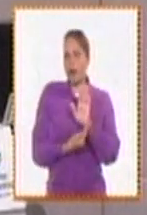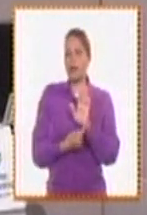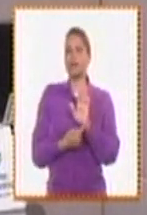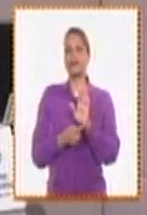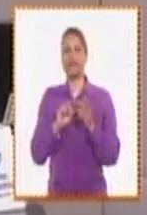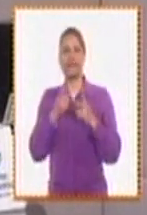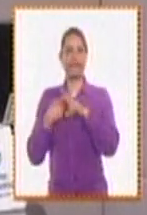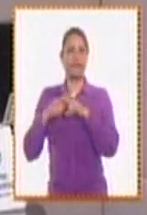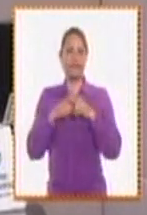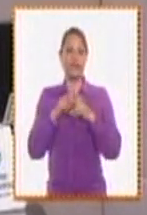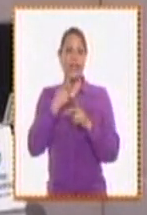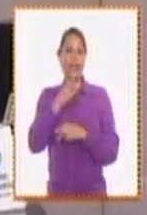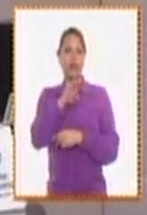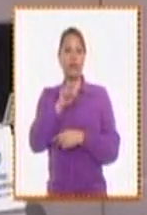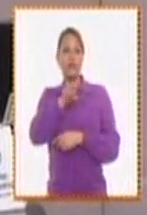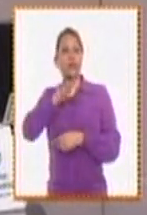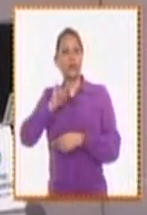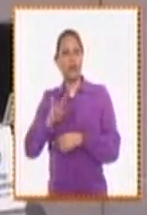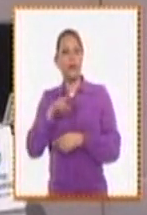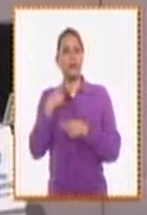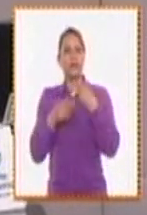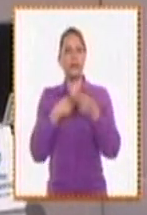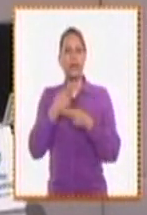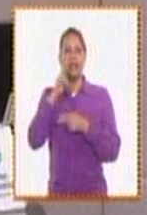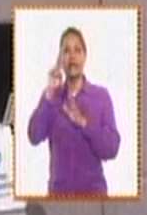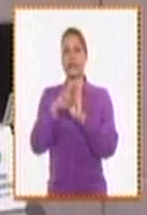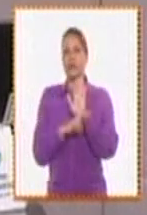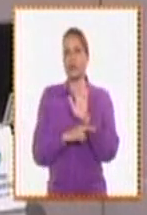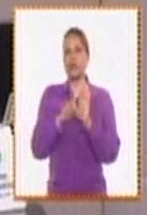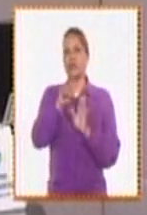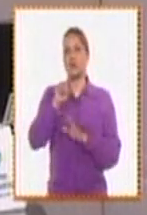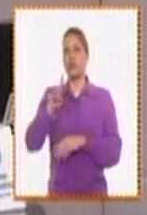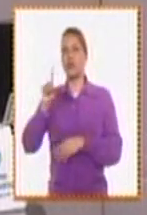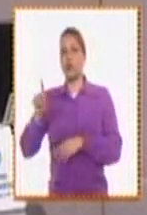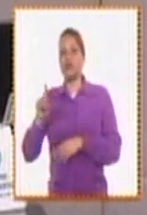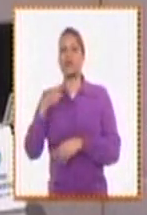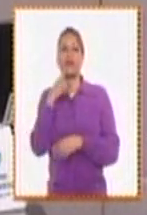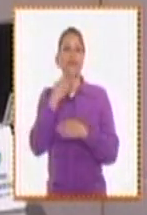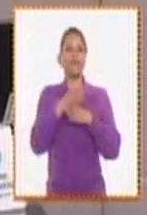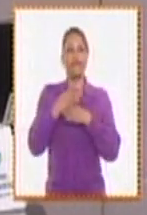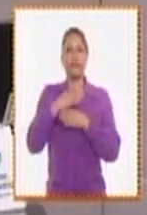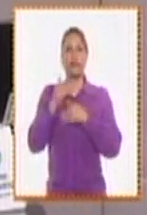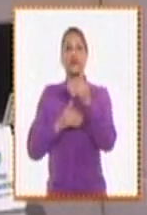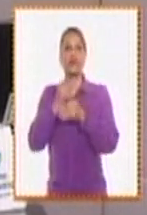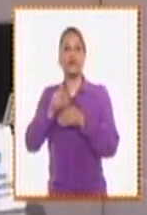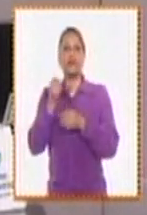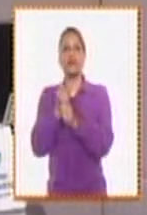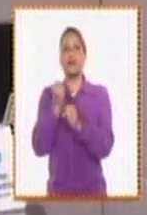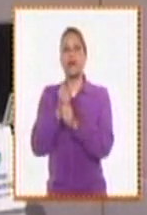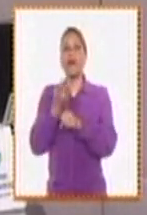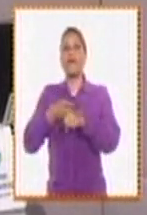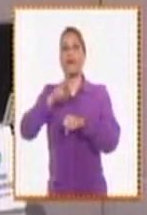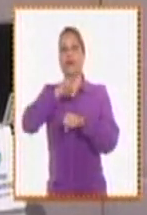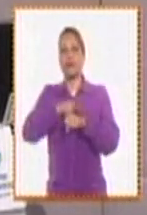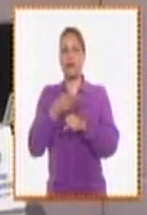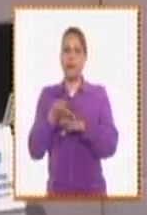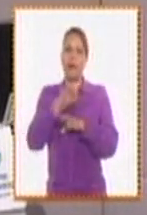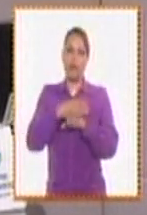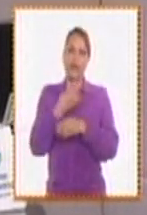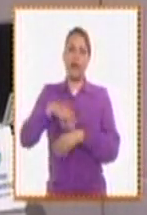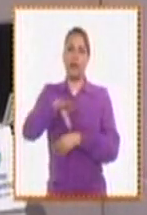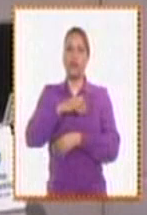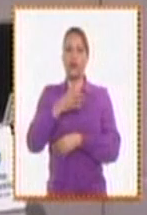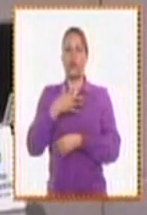Nosotros en el 2019 establecimos la resolución ministerial 111, que es el procedimiento para hacer el trabajo educativo preventivo, que con ese